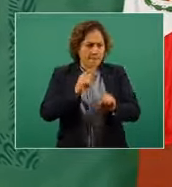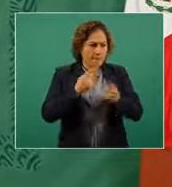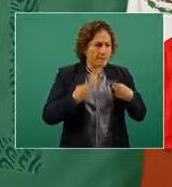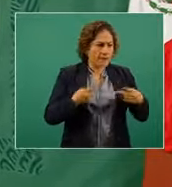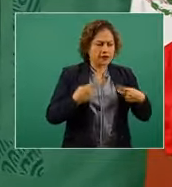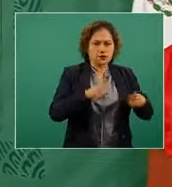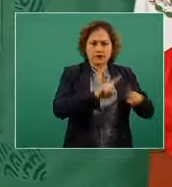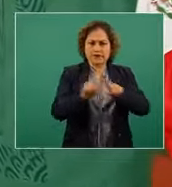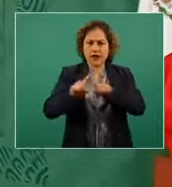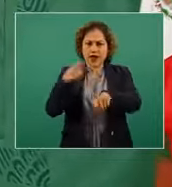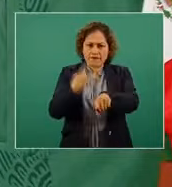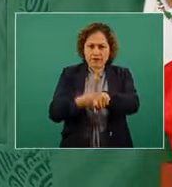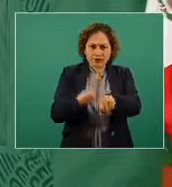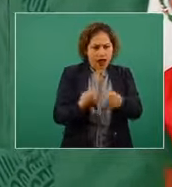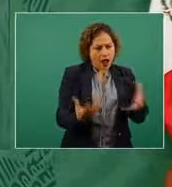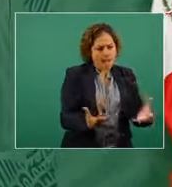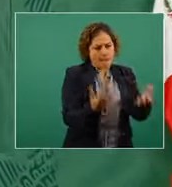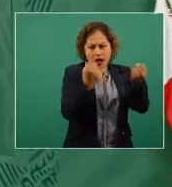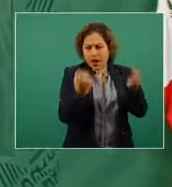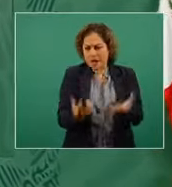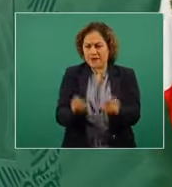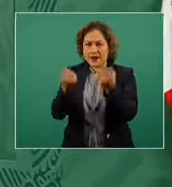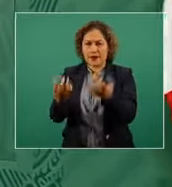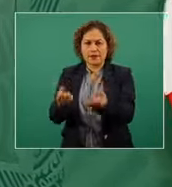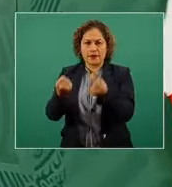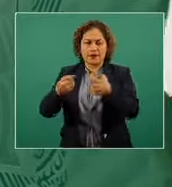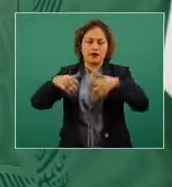Esto es algo extraordinario.